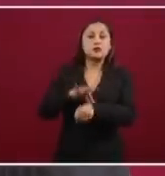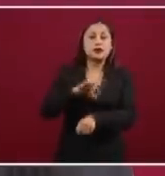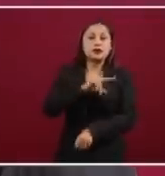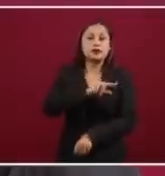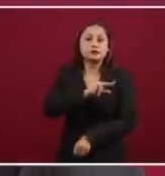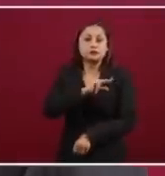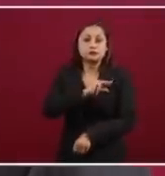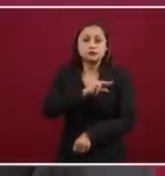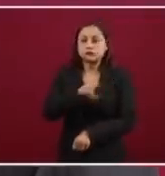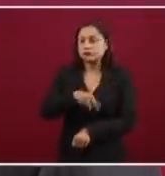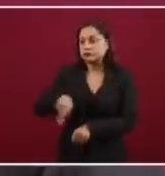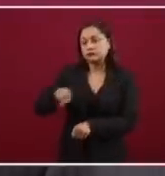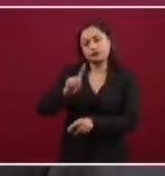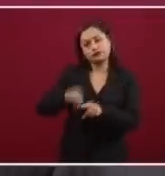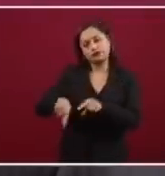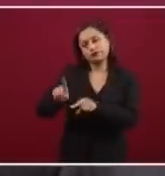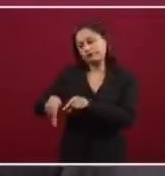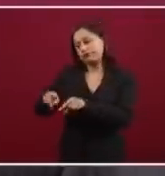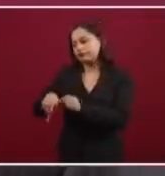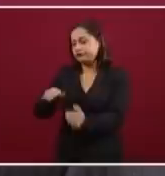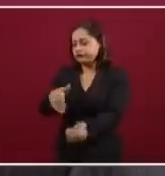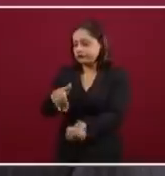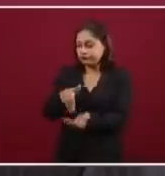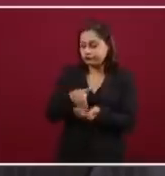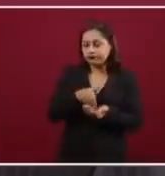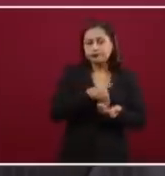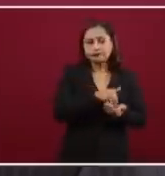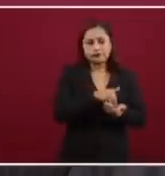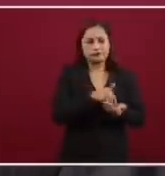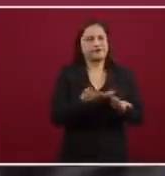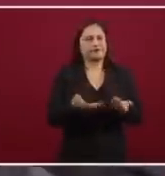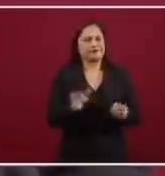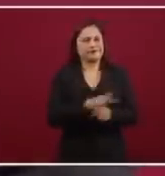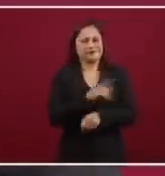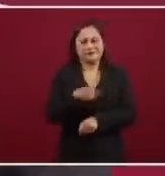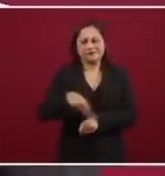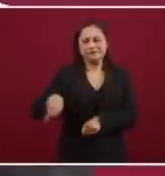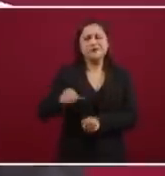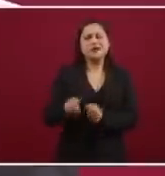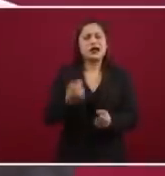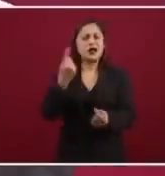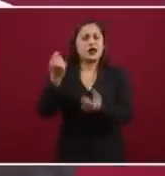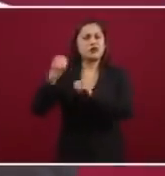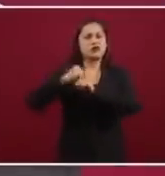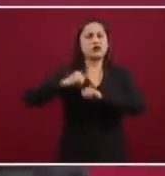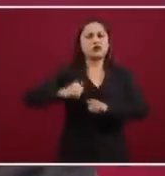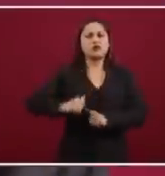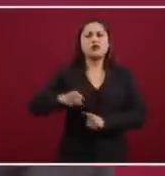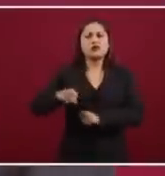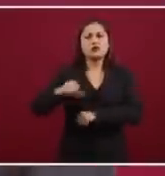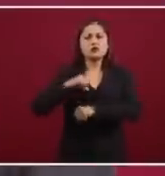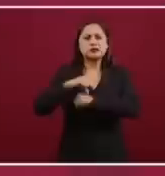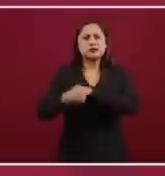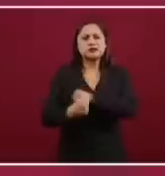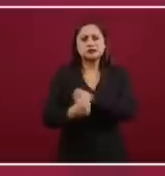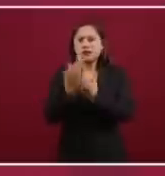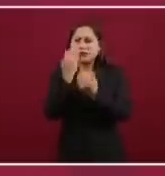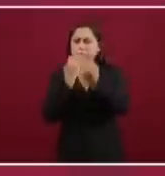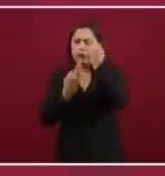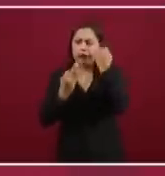que se hacían hasta cirugía plástica, hasta se estiraban a costillas del